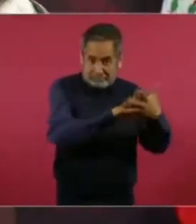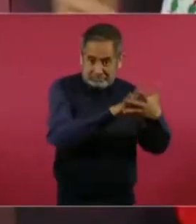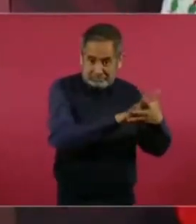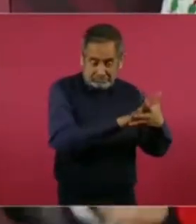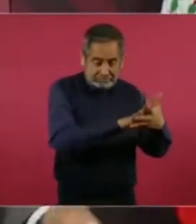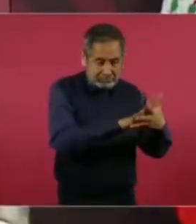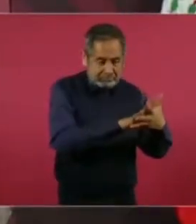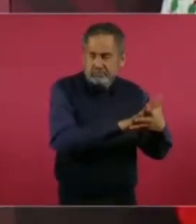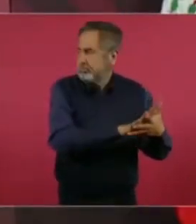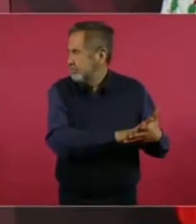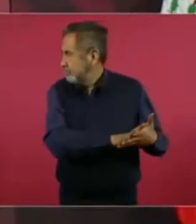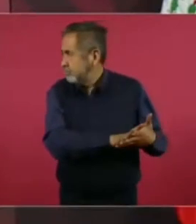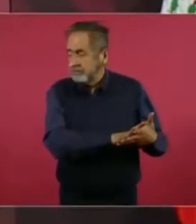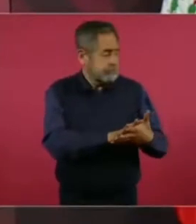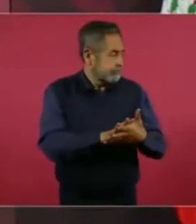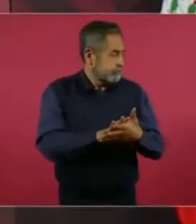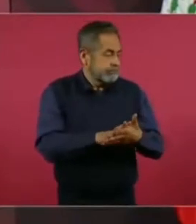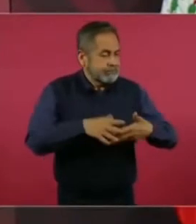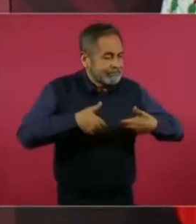sabadazos.